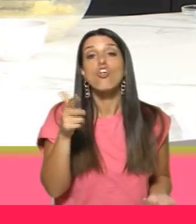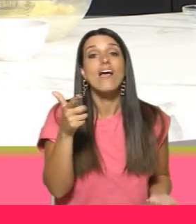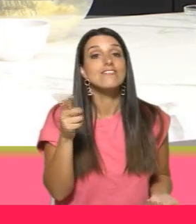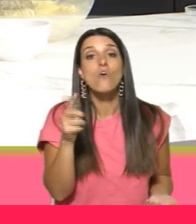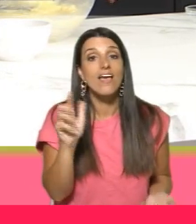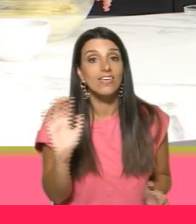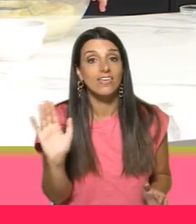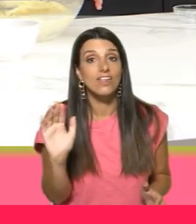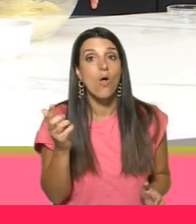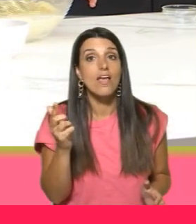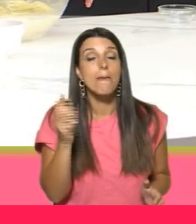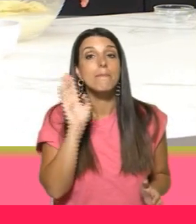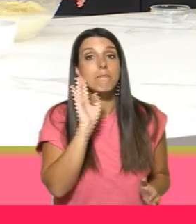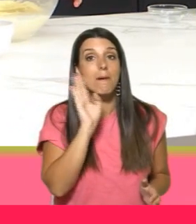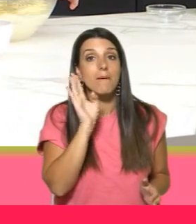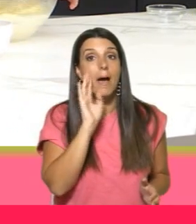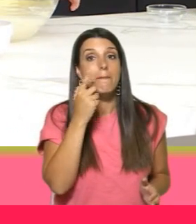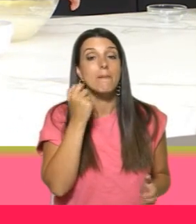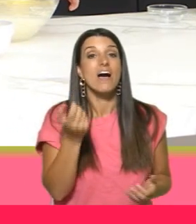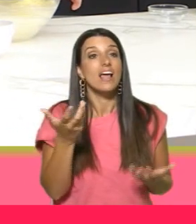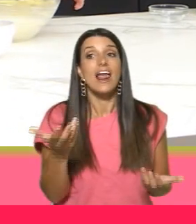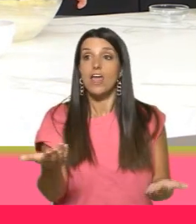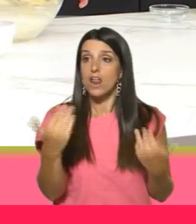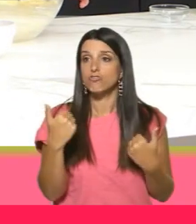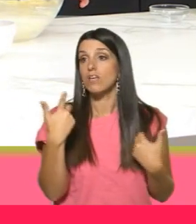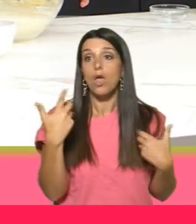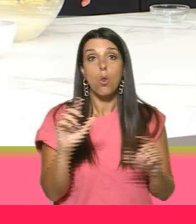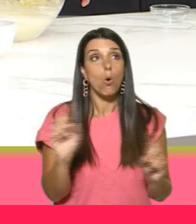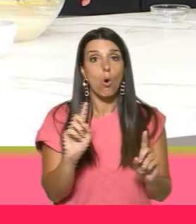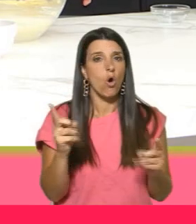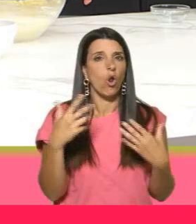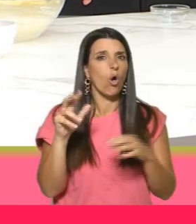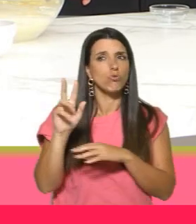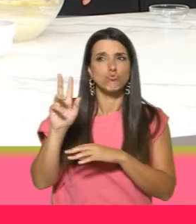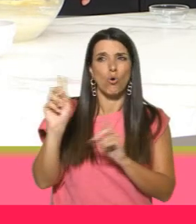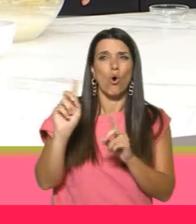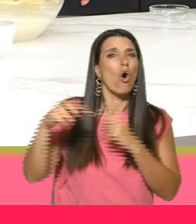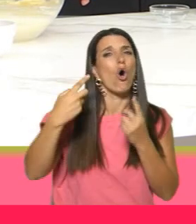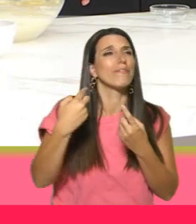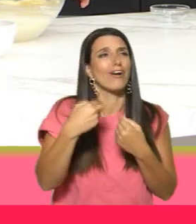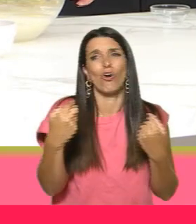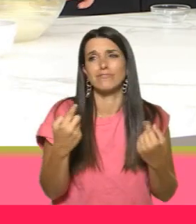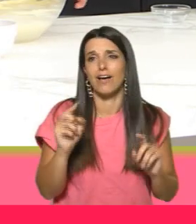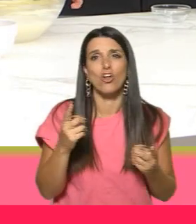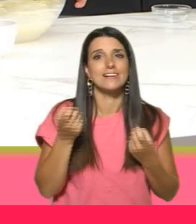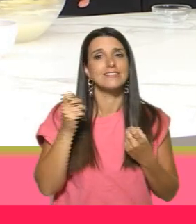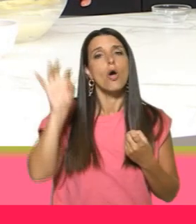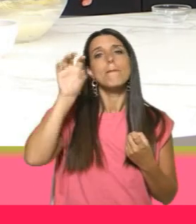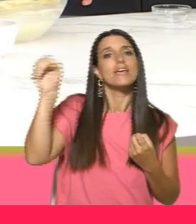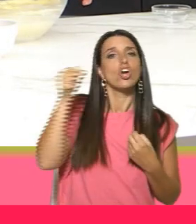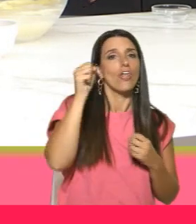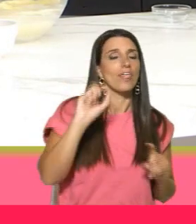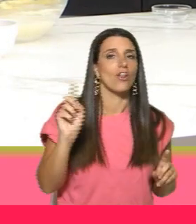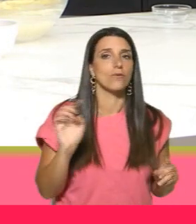es más. Mi mamá y mi papá me querían regalar uno y dije, no, lo voy a usar. No, inviertan en otra cosa. Claro, no es necesario, gracias.